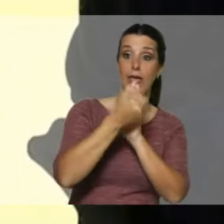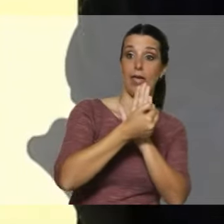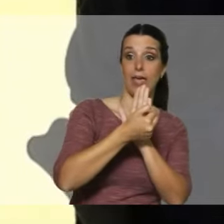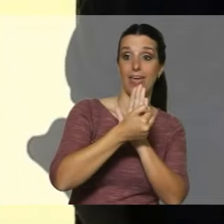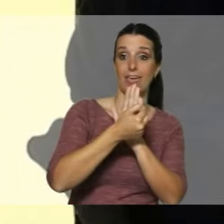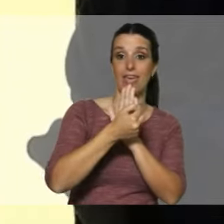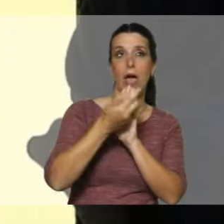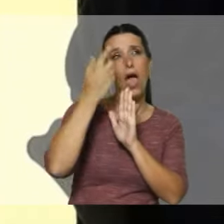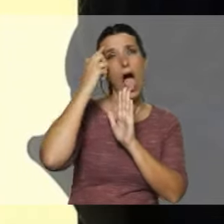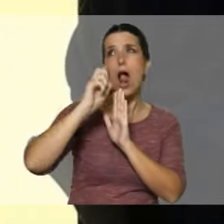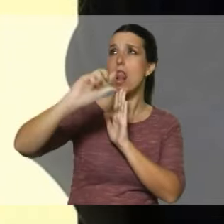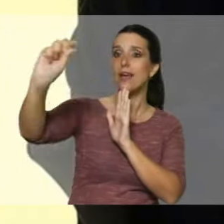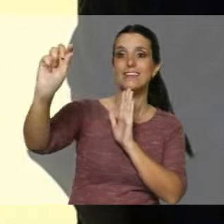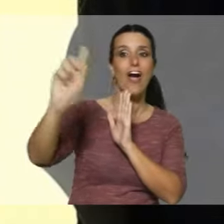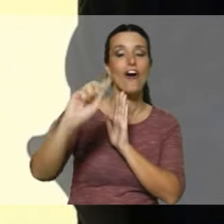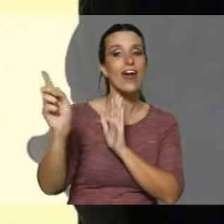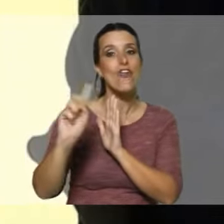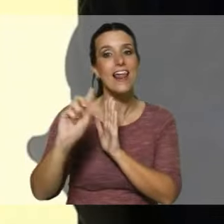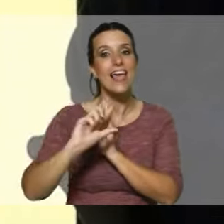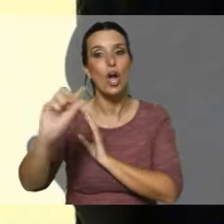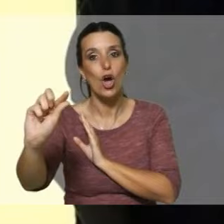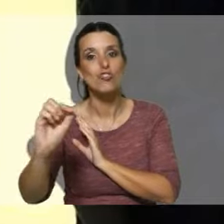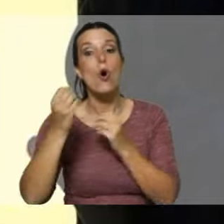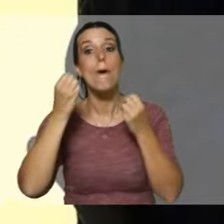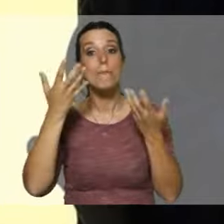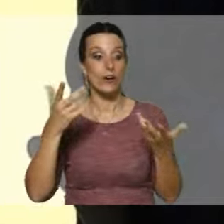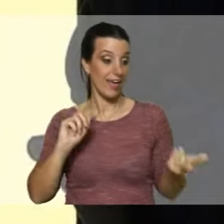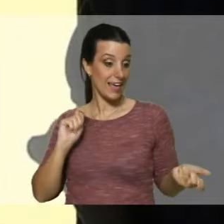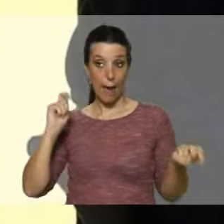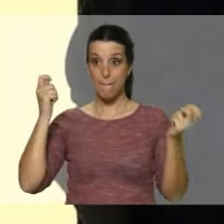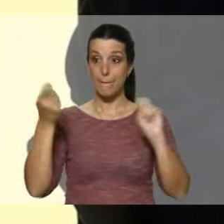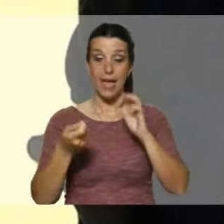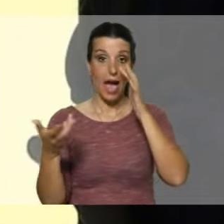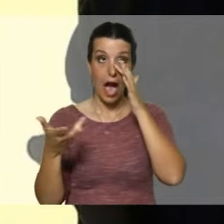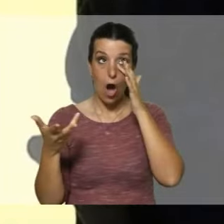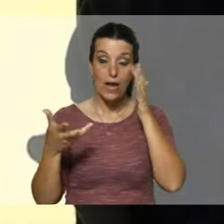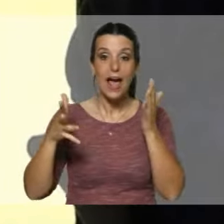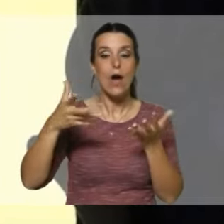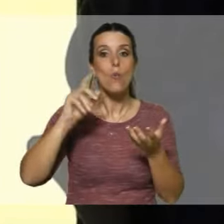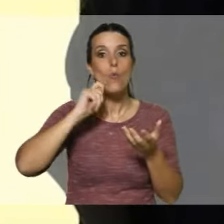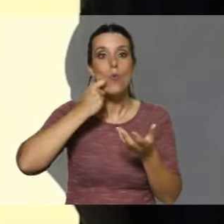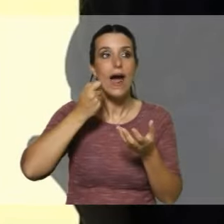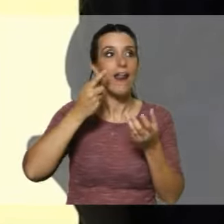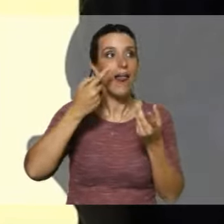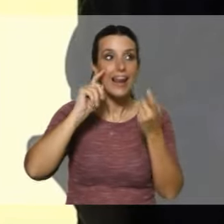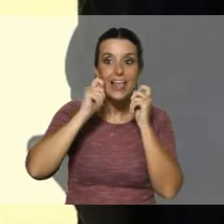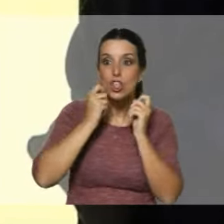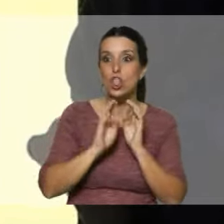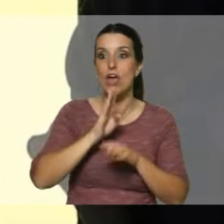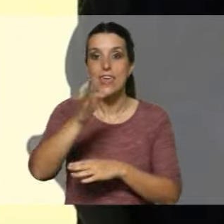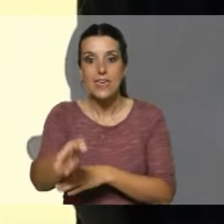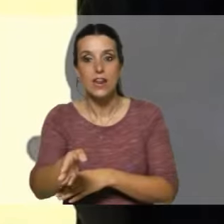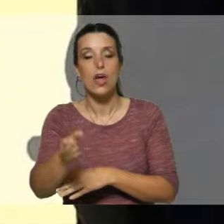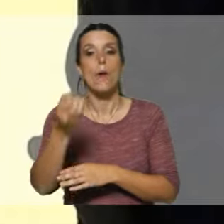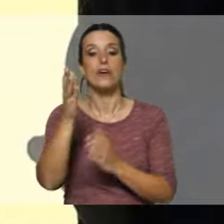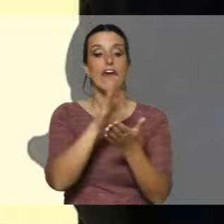no es tan lejano por porque empieza a convertirse o sigue convirtiéndose en un lugar de atracción lejos de la